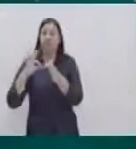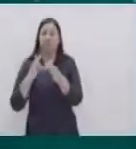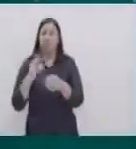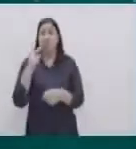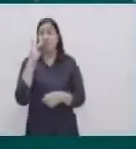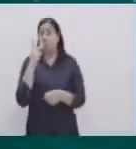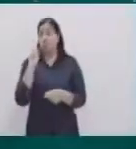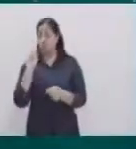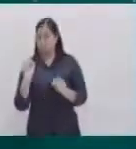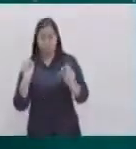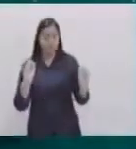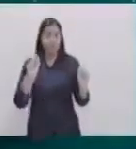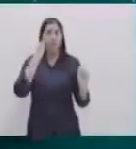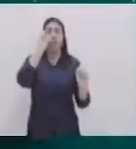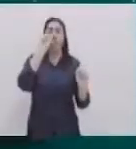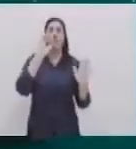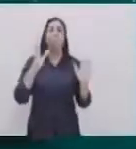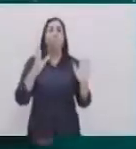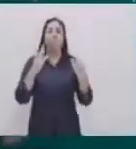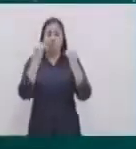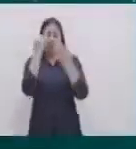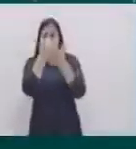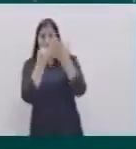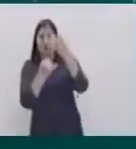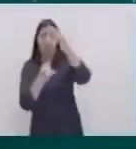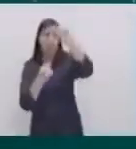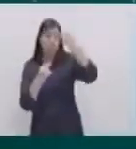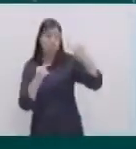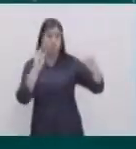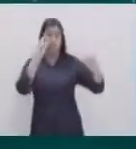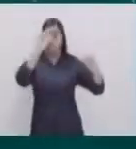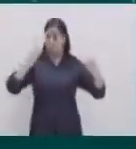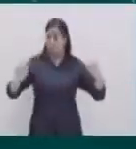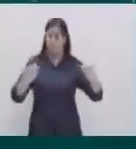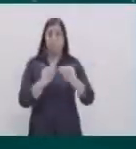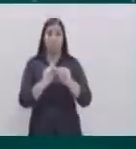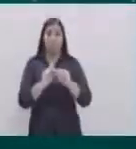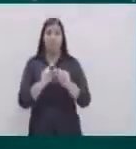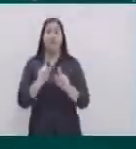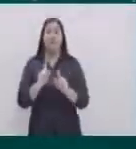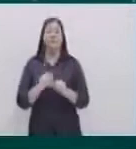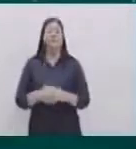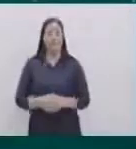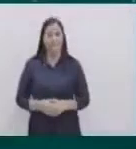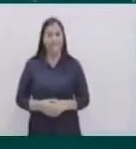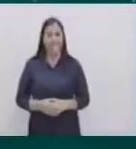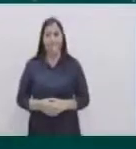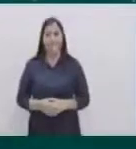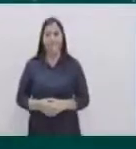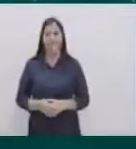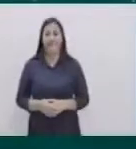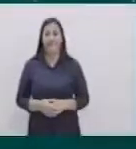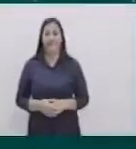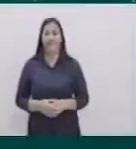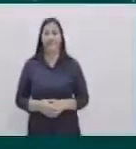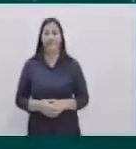unir de los dos puntos del segmento que dibujamos al inicio al punto de intersección del arco.